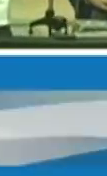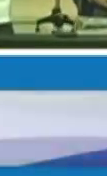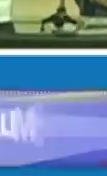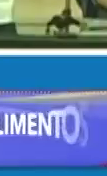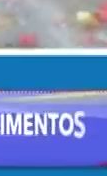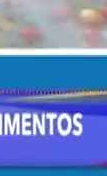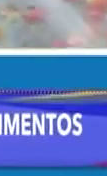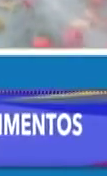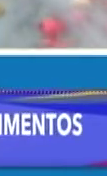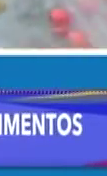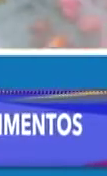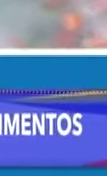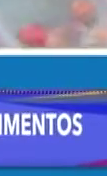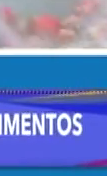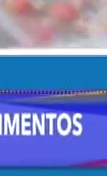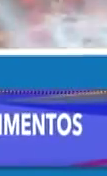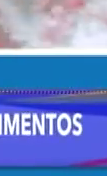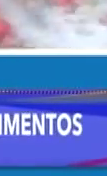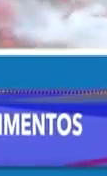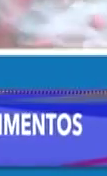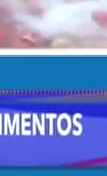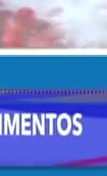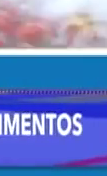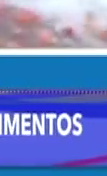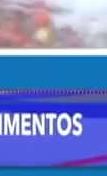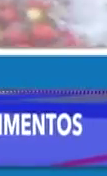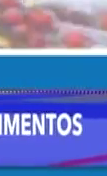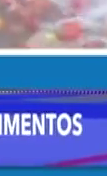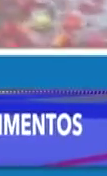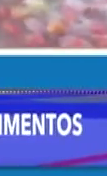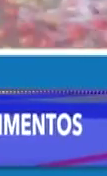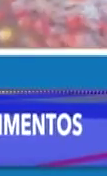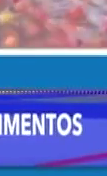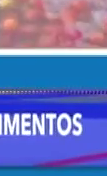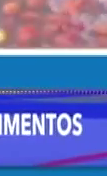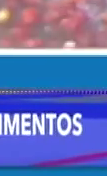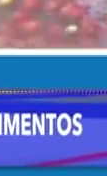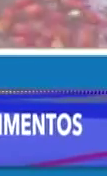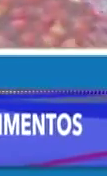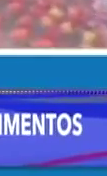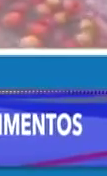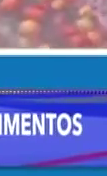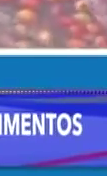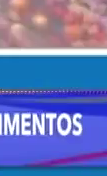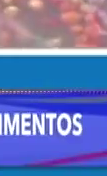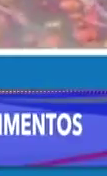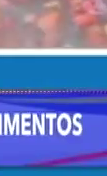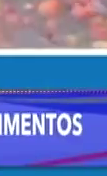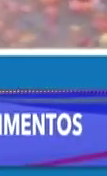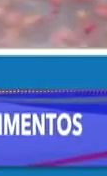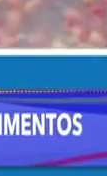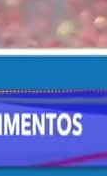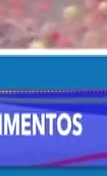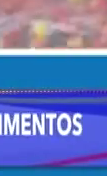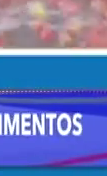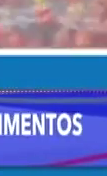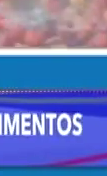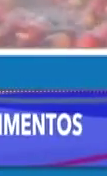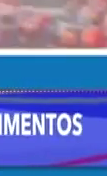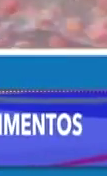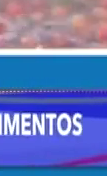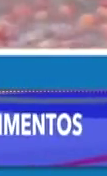en el campo en la agroindustria en la industria en todos los sectores de la